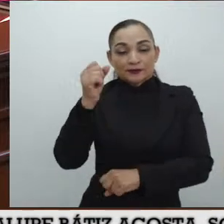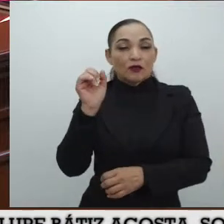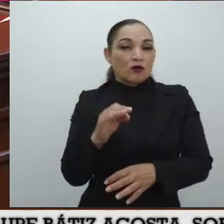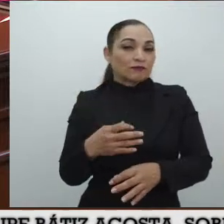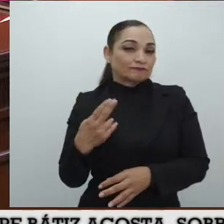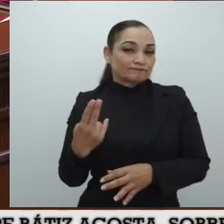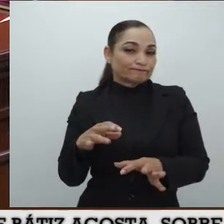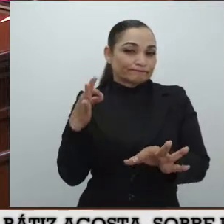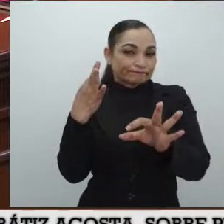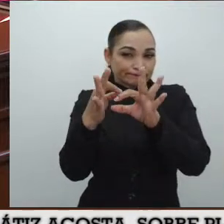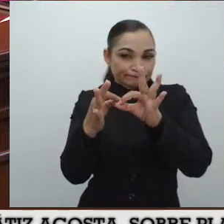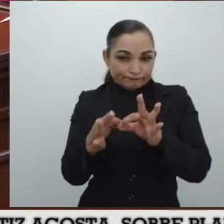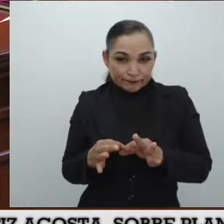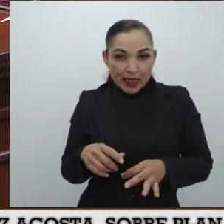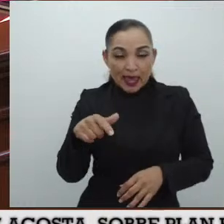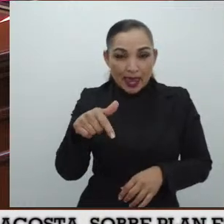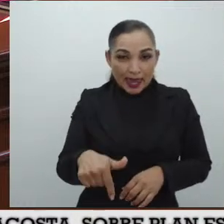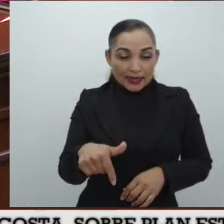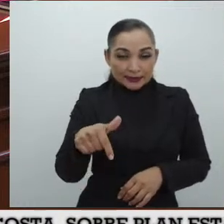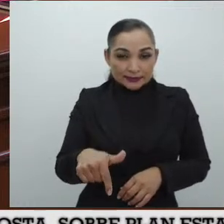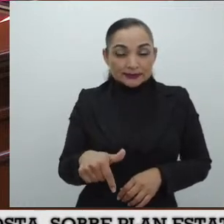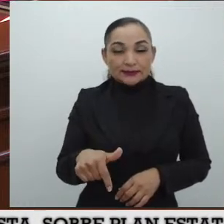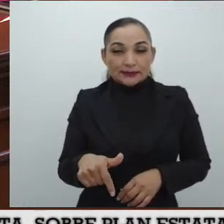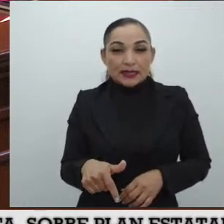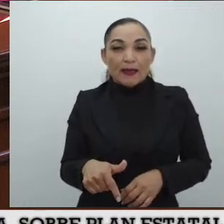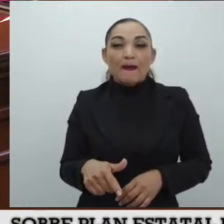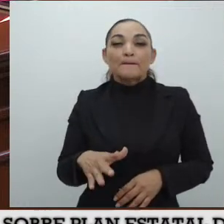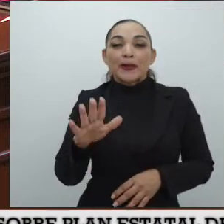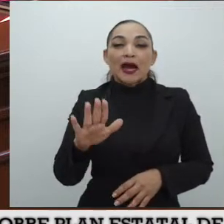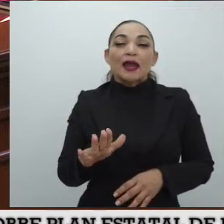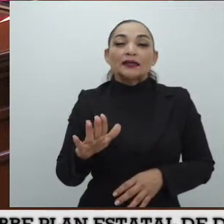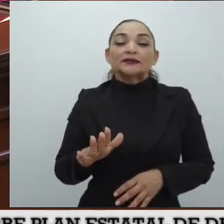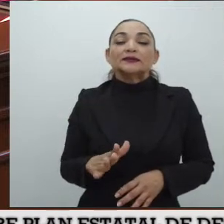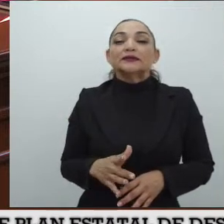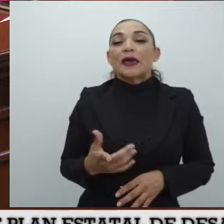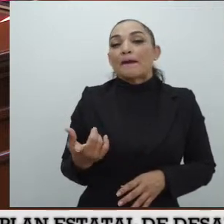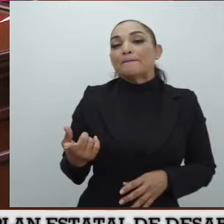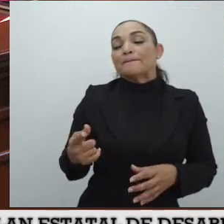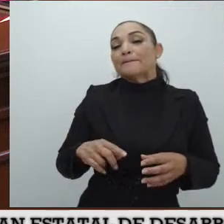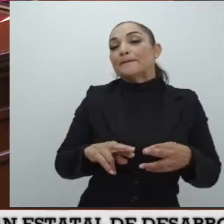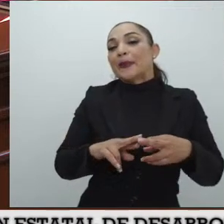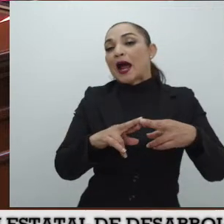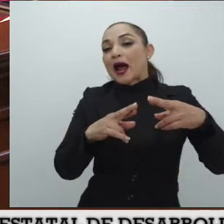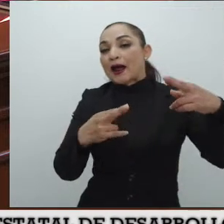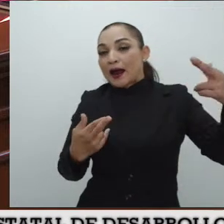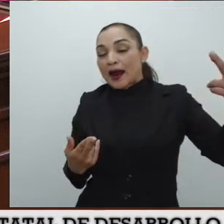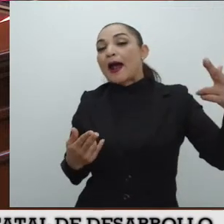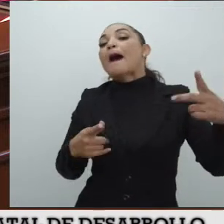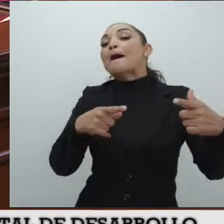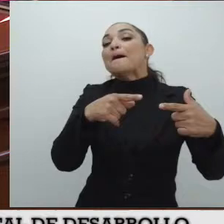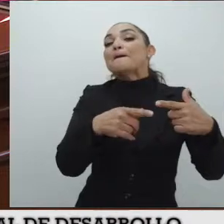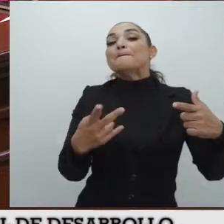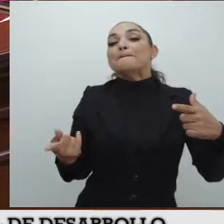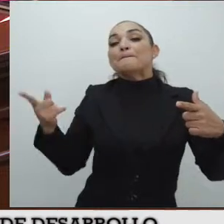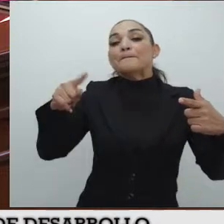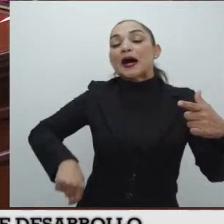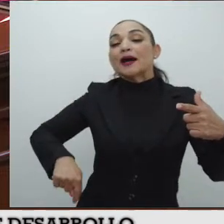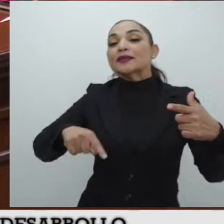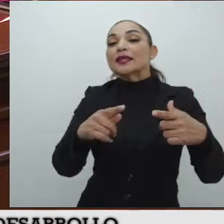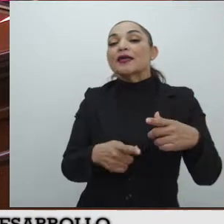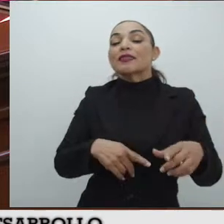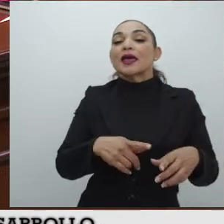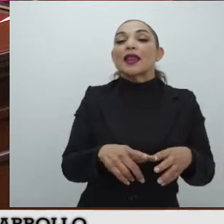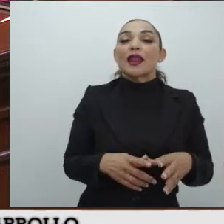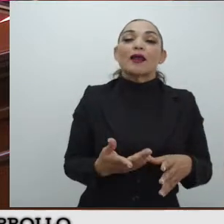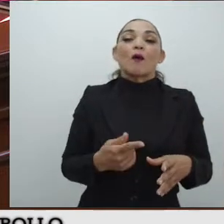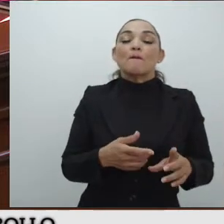este es el hilo rector del trabajo del gobierno estatal. El acto de